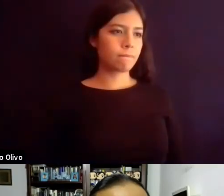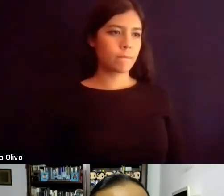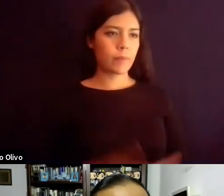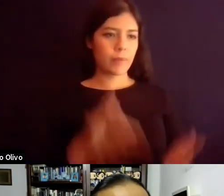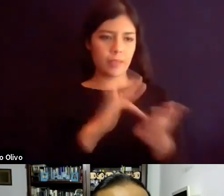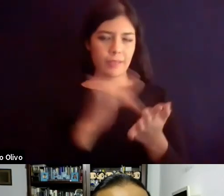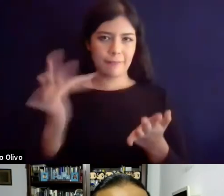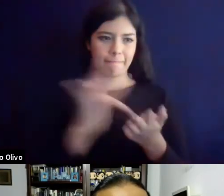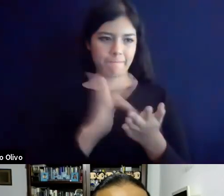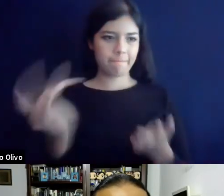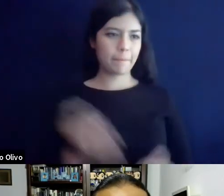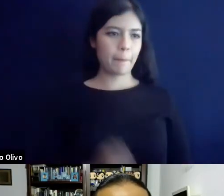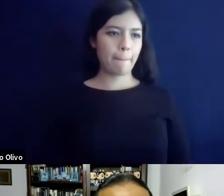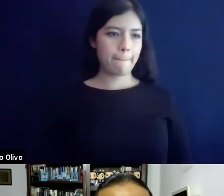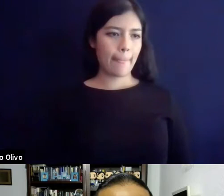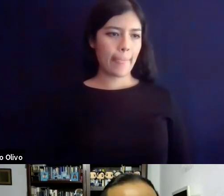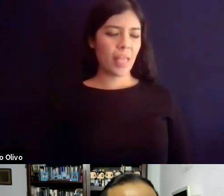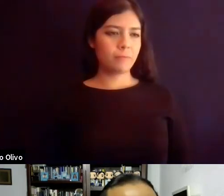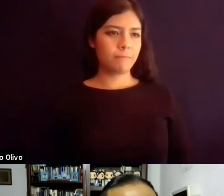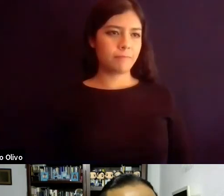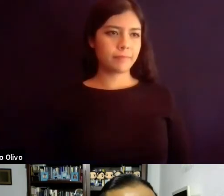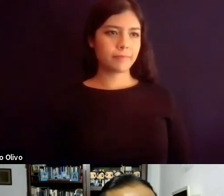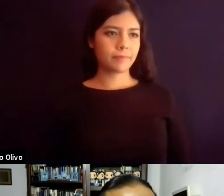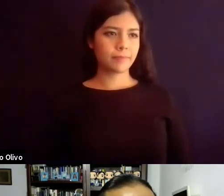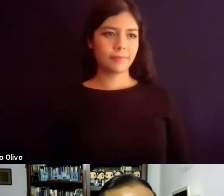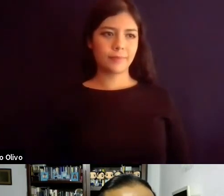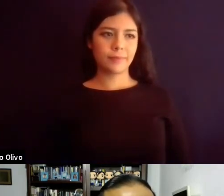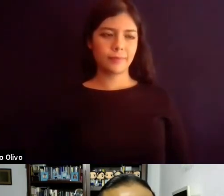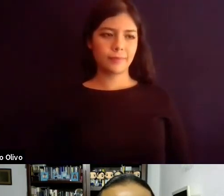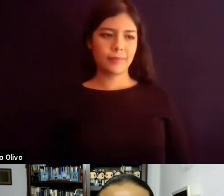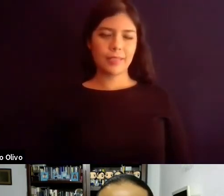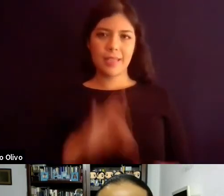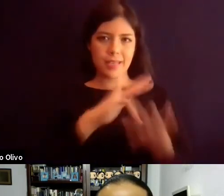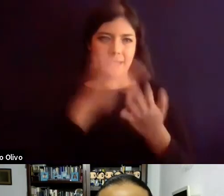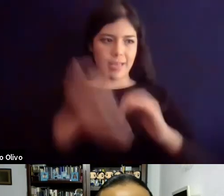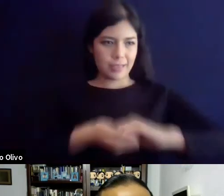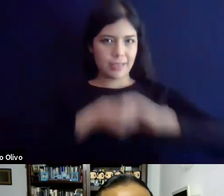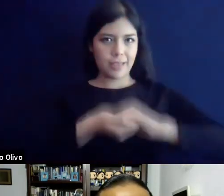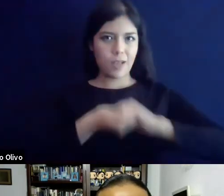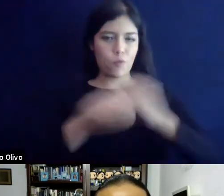Gracias. Gracias, Eli. Un gusto saludarte. Gracias.